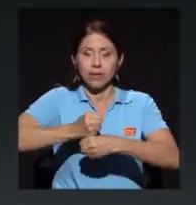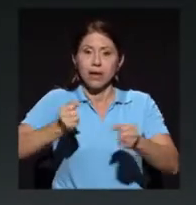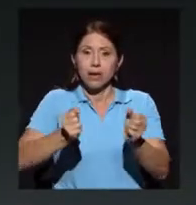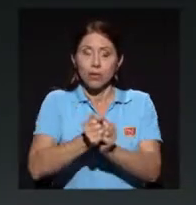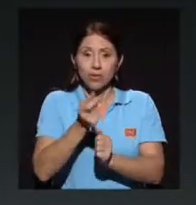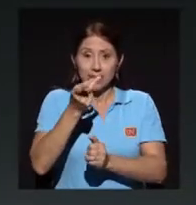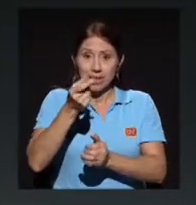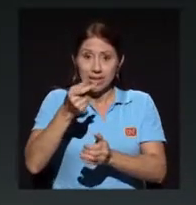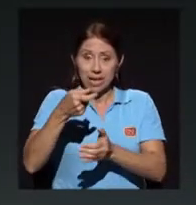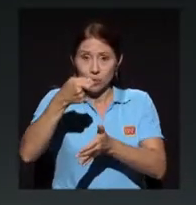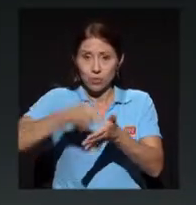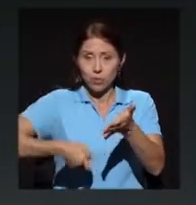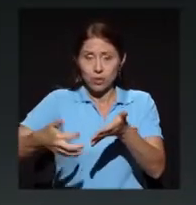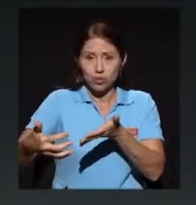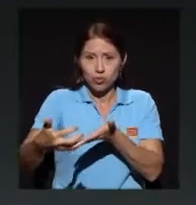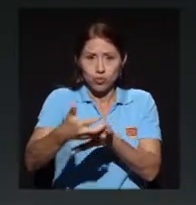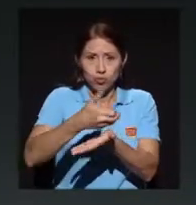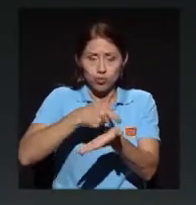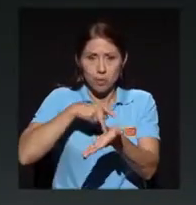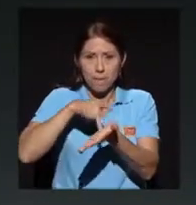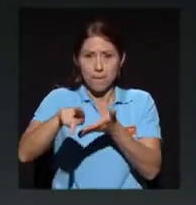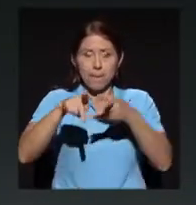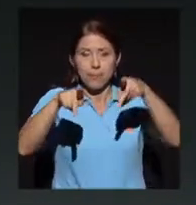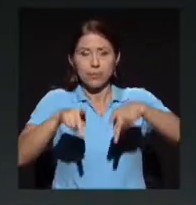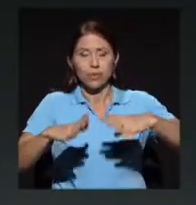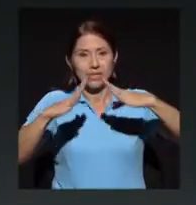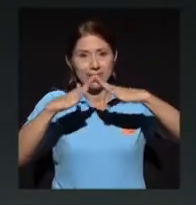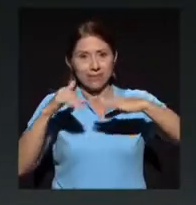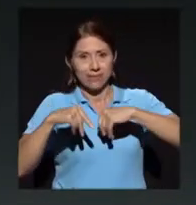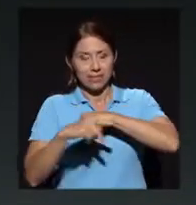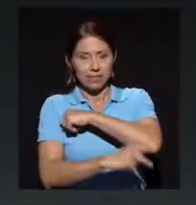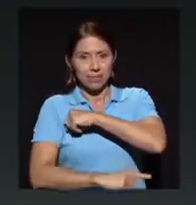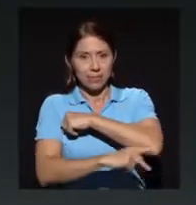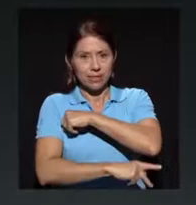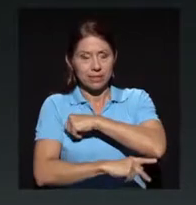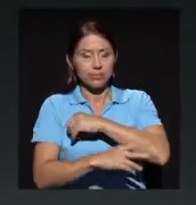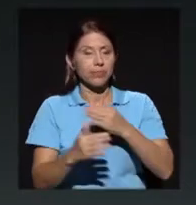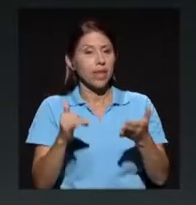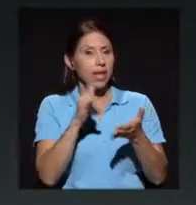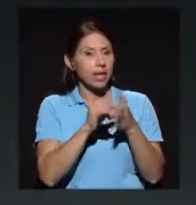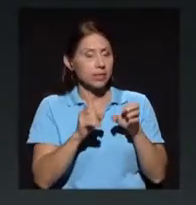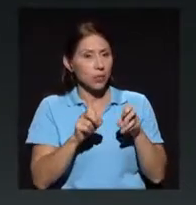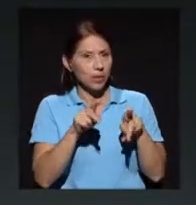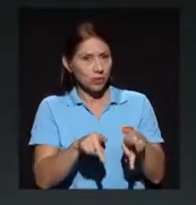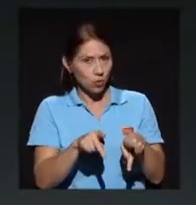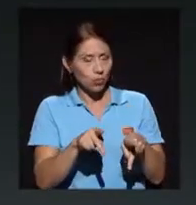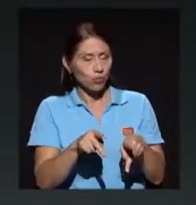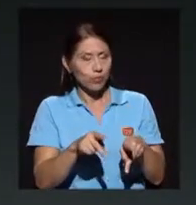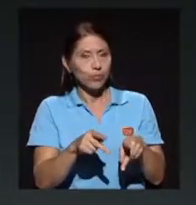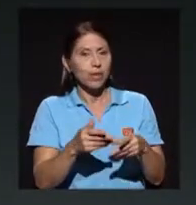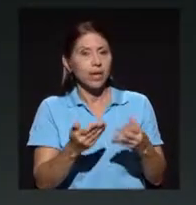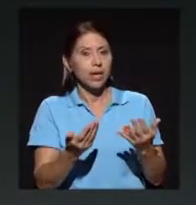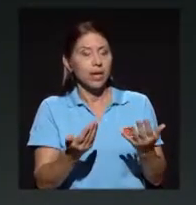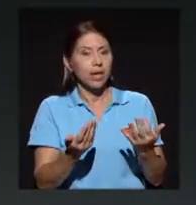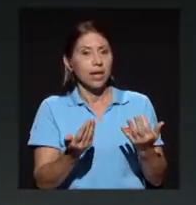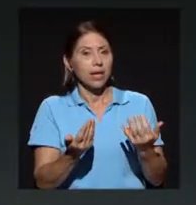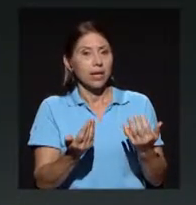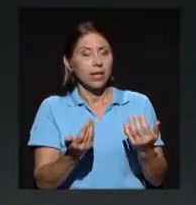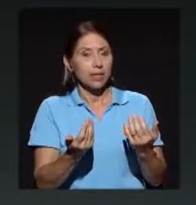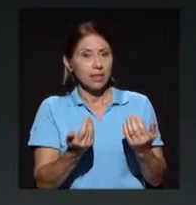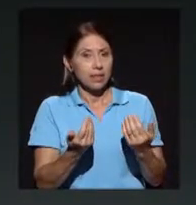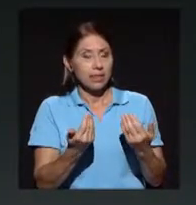los impuestos que tributan los habitantes de este país y en esta ocasión y tenemos y